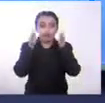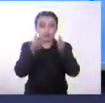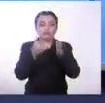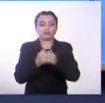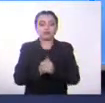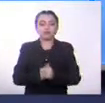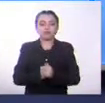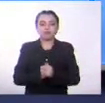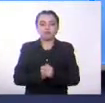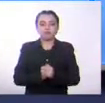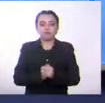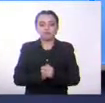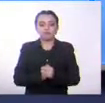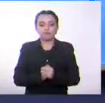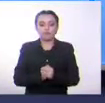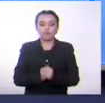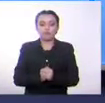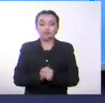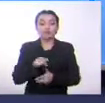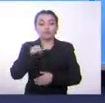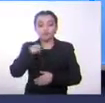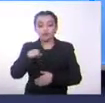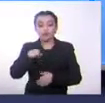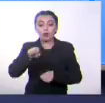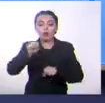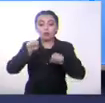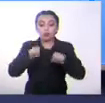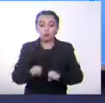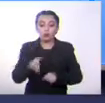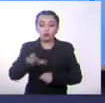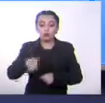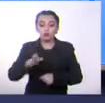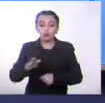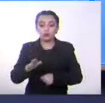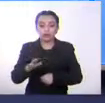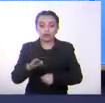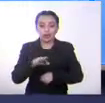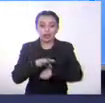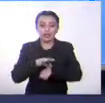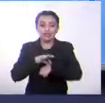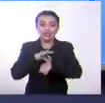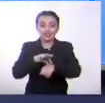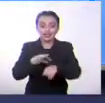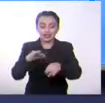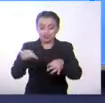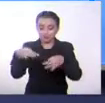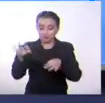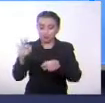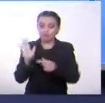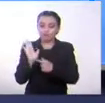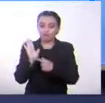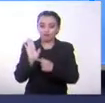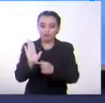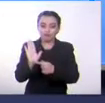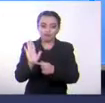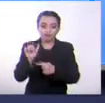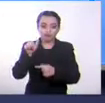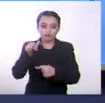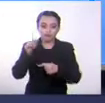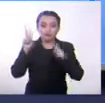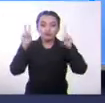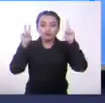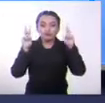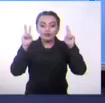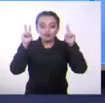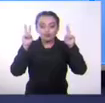decirles que pueden utilizar su guía de autoaprendizaje de la semana número 5. Y todos estos contenidos los pueden buscar